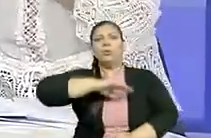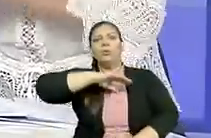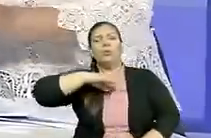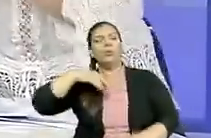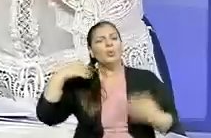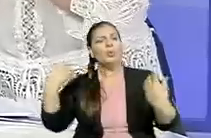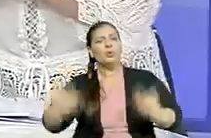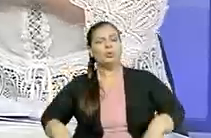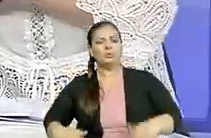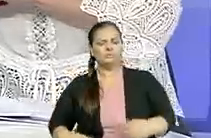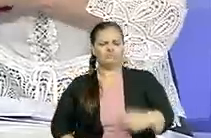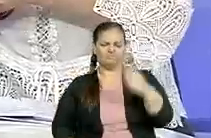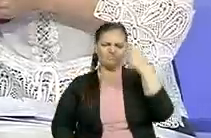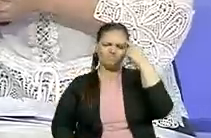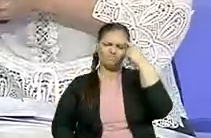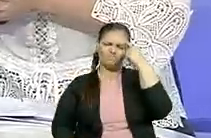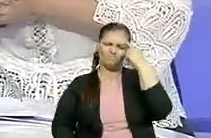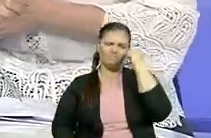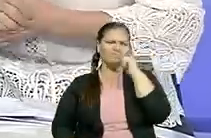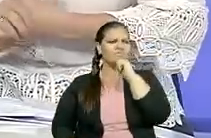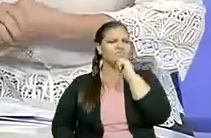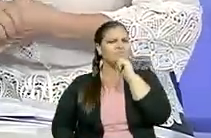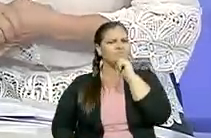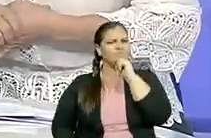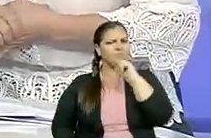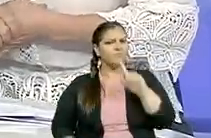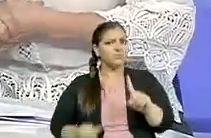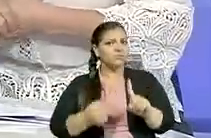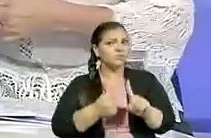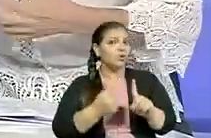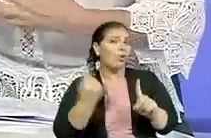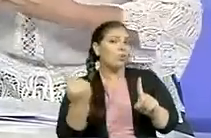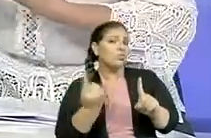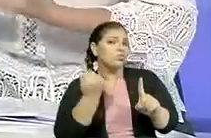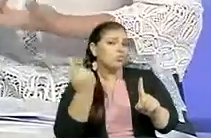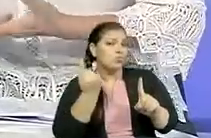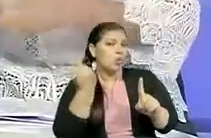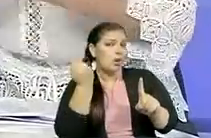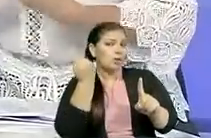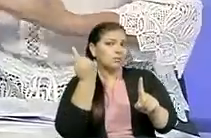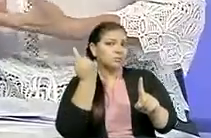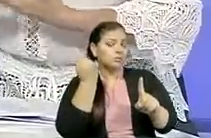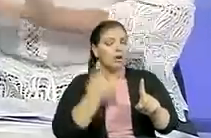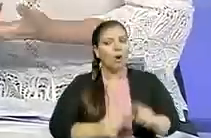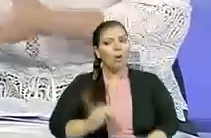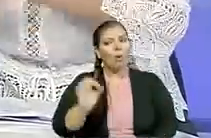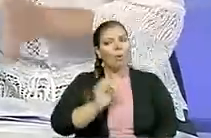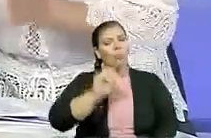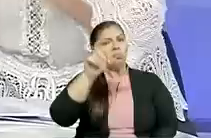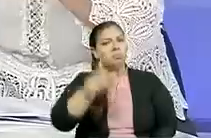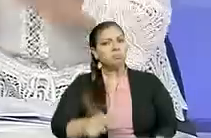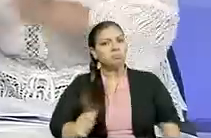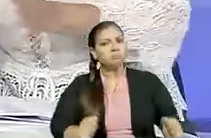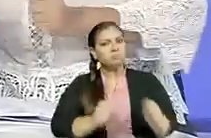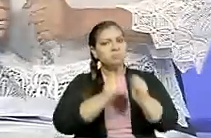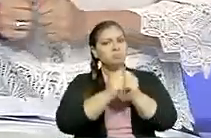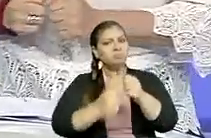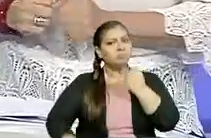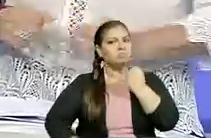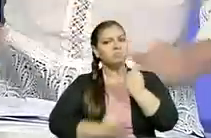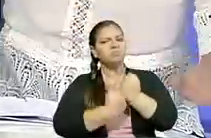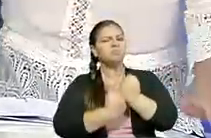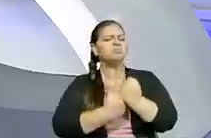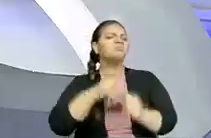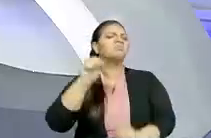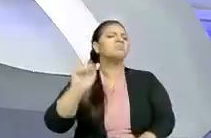desmembrarla o a descuartizarla. Yo me pregunto, y allá pues irán las investigaciones, si lo hizo sola o tuvo la complicidad